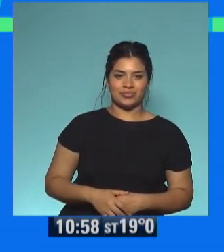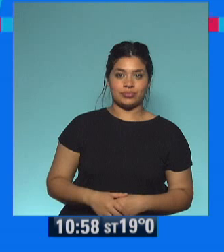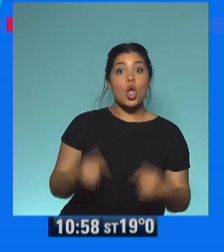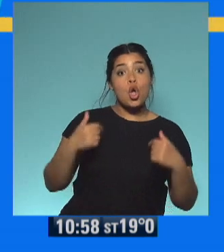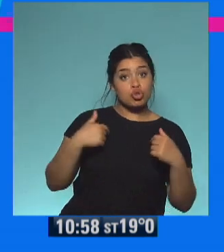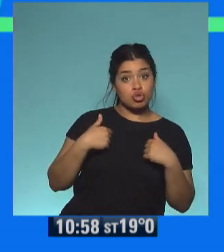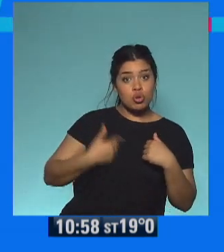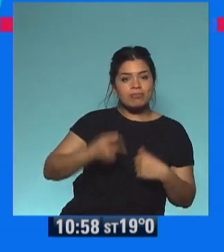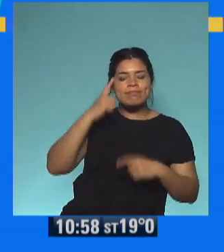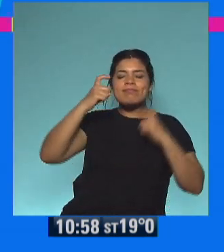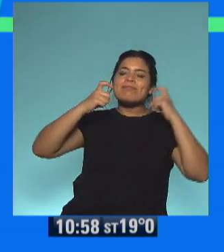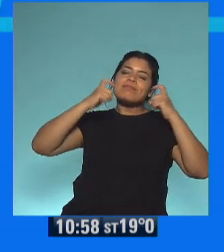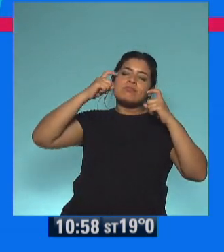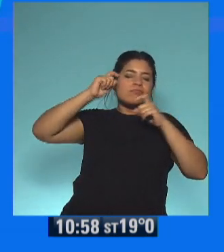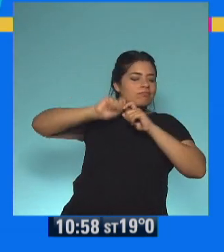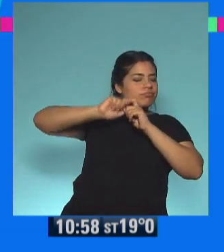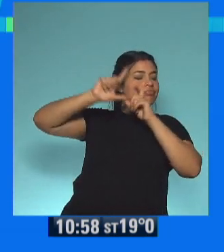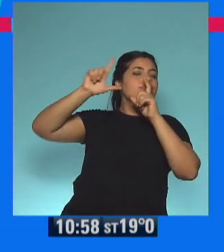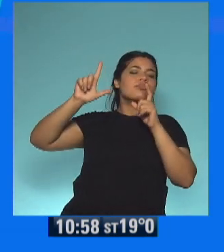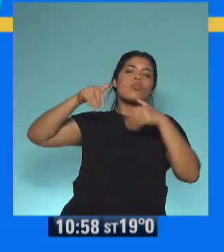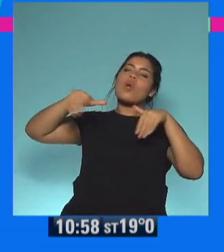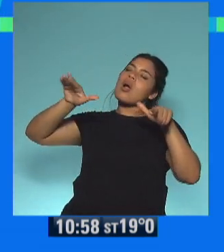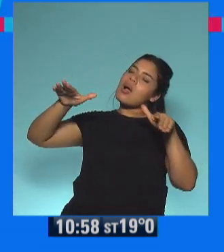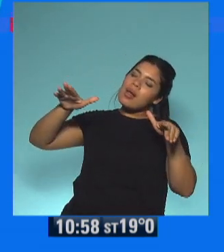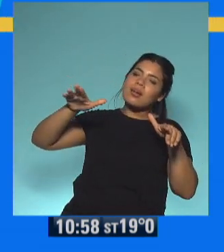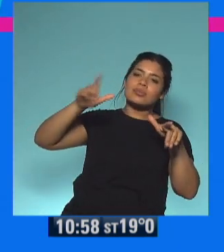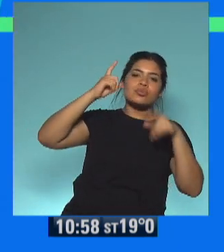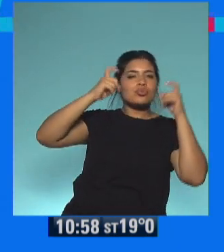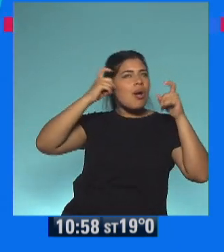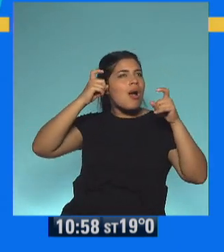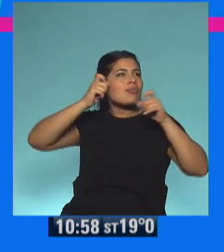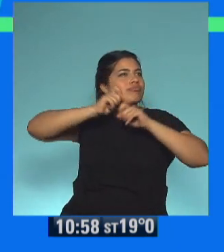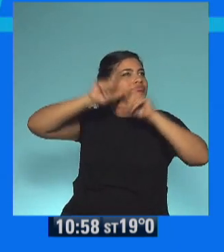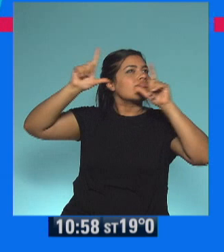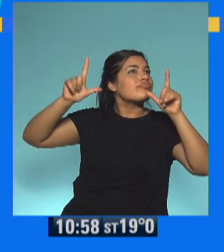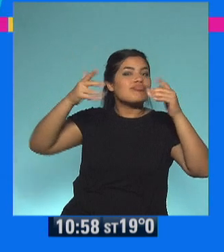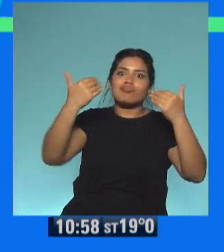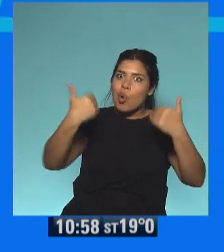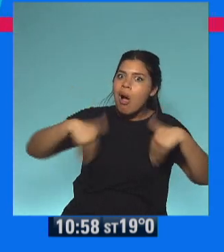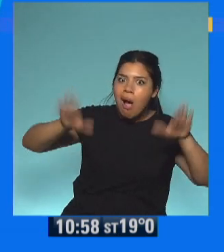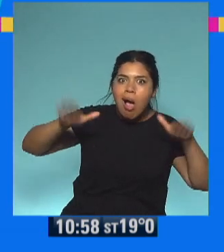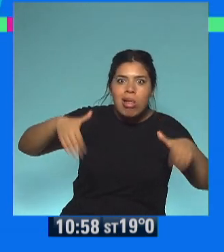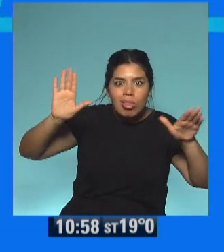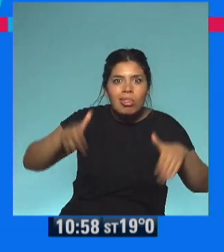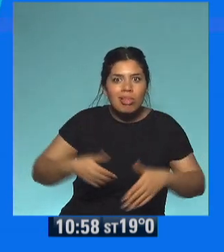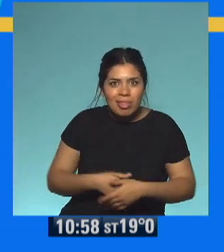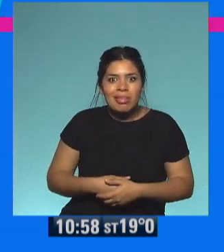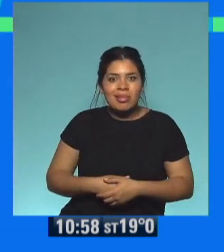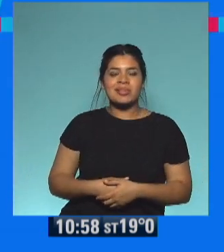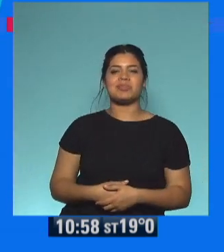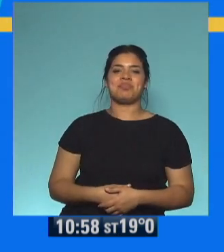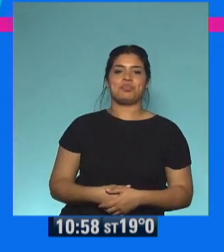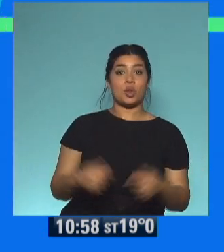yo soñé que volaba. Dice hacia ahí con su nuevo coche. En los sueños y en la imaginación, cómo se vuela. Sí. Vuelo